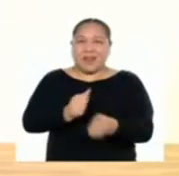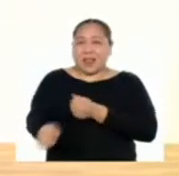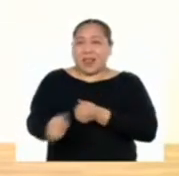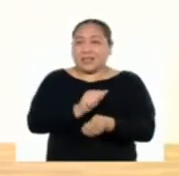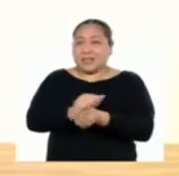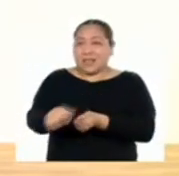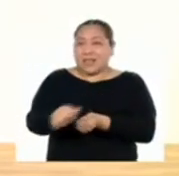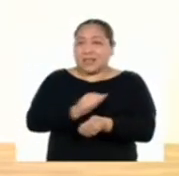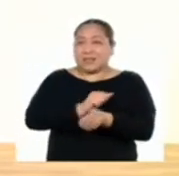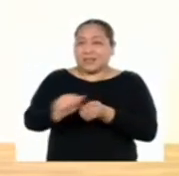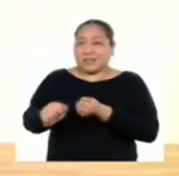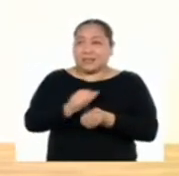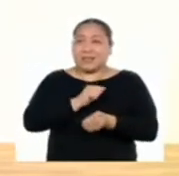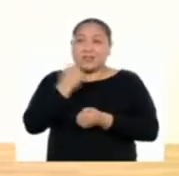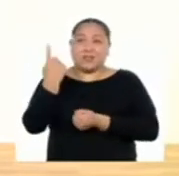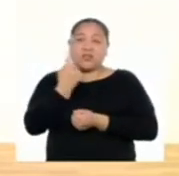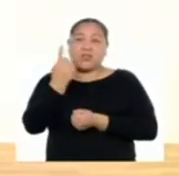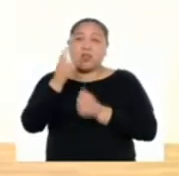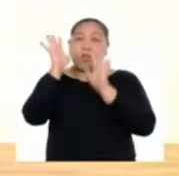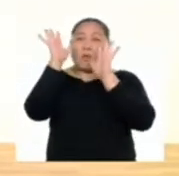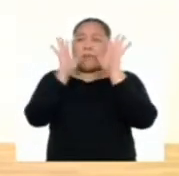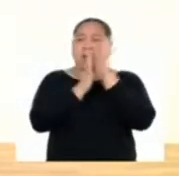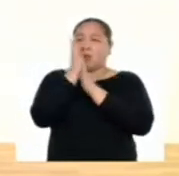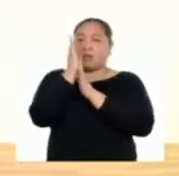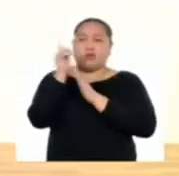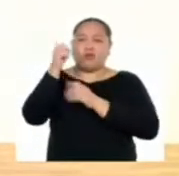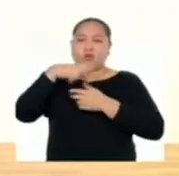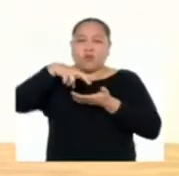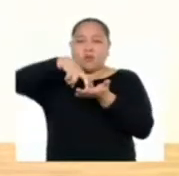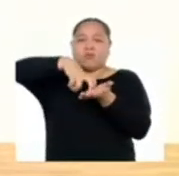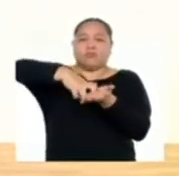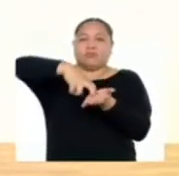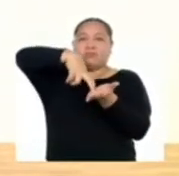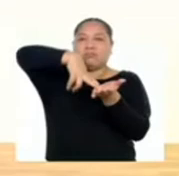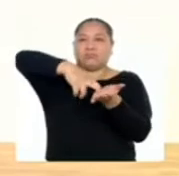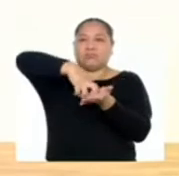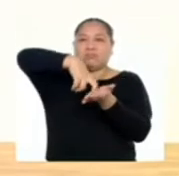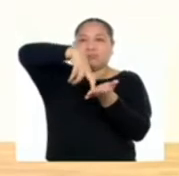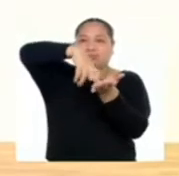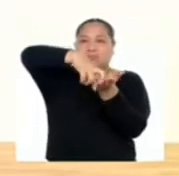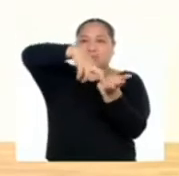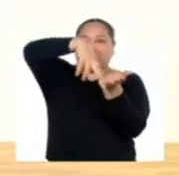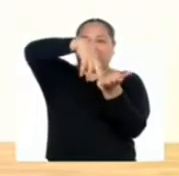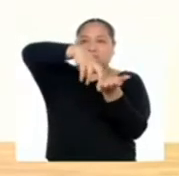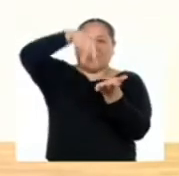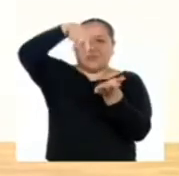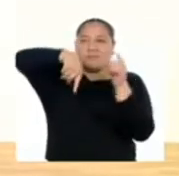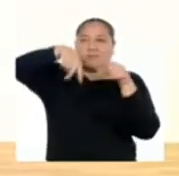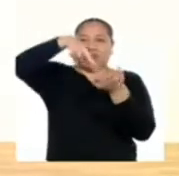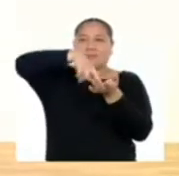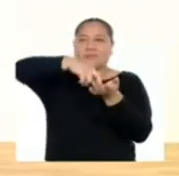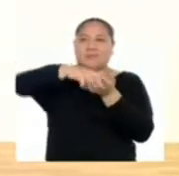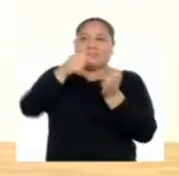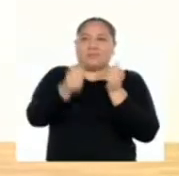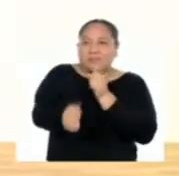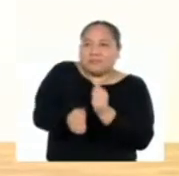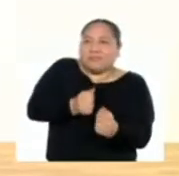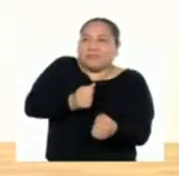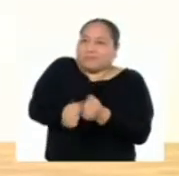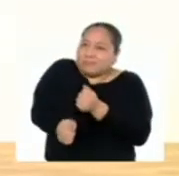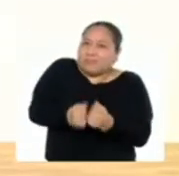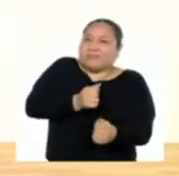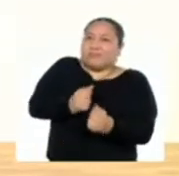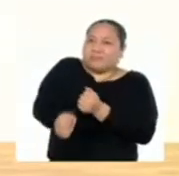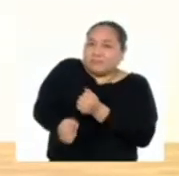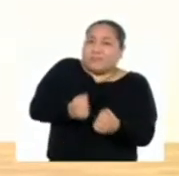restregar. Pero no es solamente mover las manos. Si se dan cuenta, estamos con las piernas flexionadas y vamos a movernos al ritmo de la música